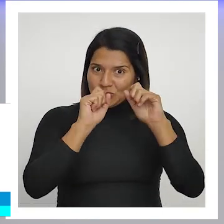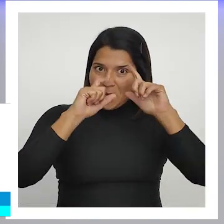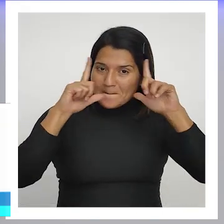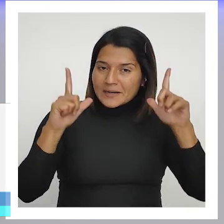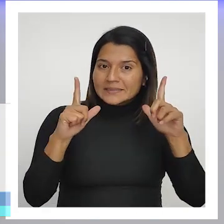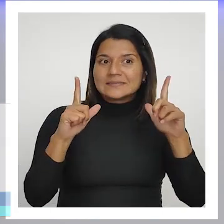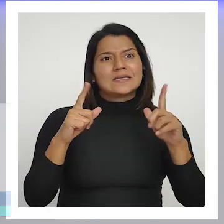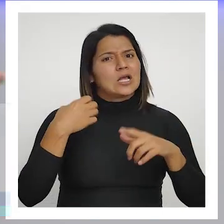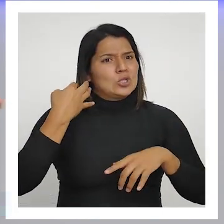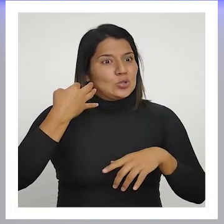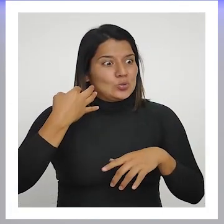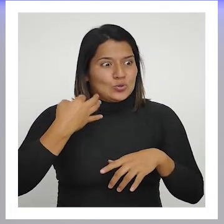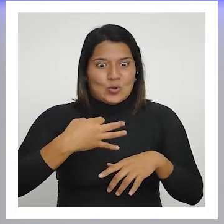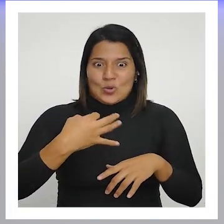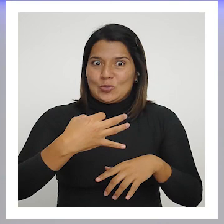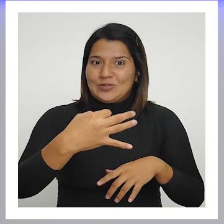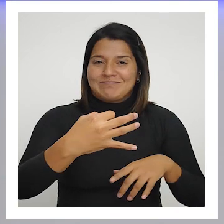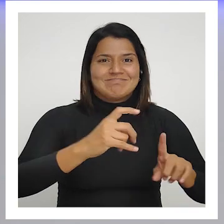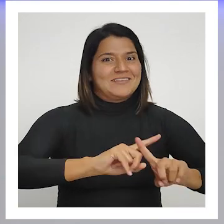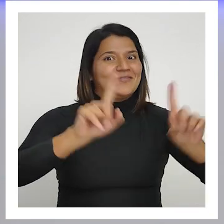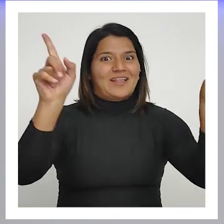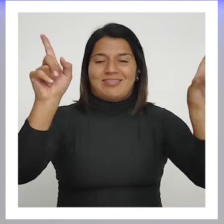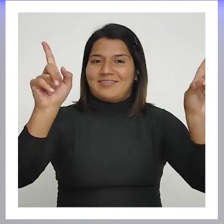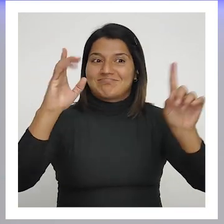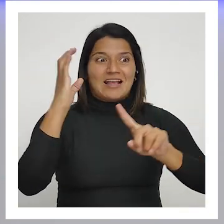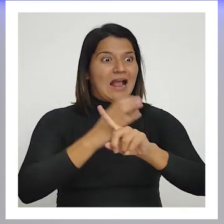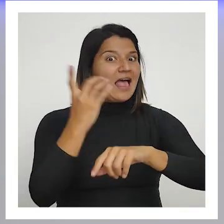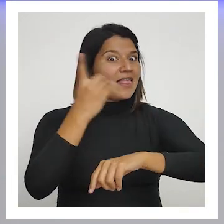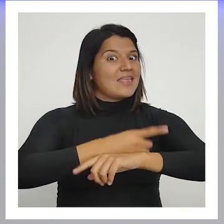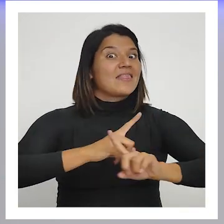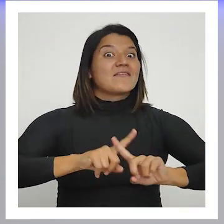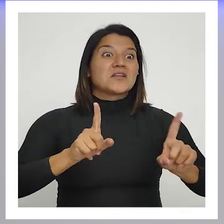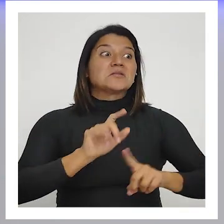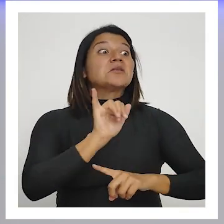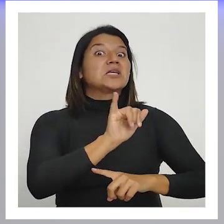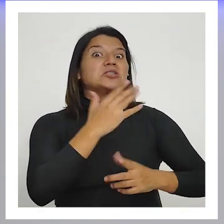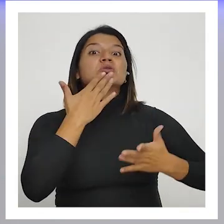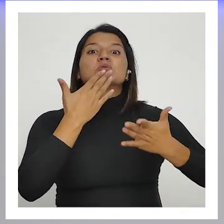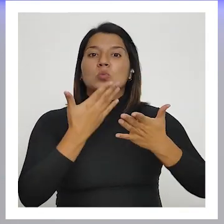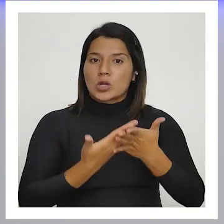sorpresas en donde no hay un día que sea igual a otro. Y eso es muy bueno.